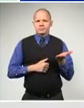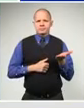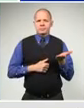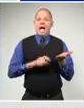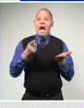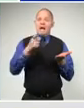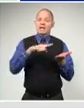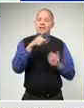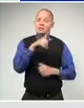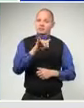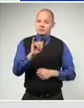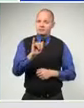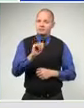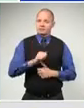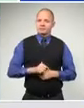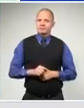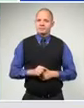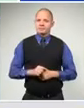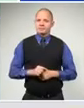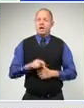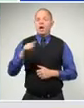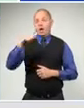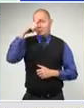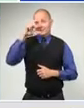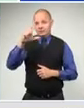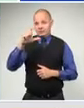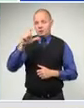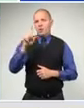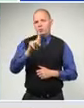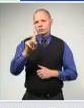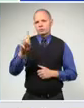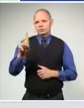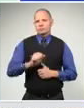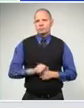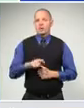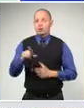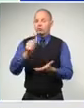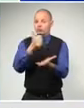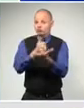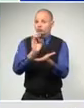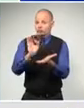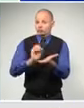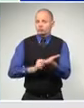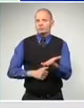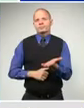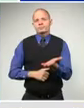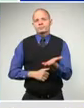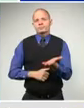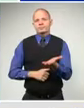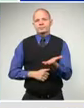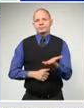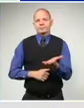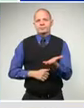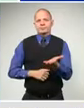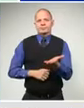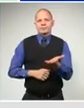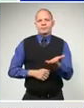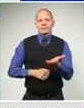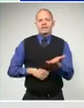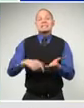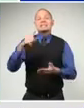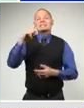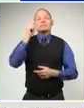16 casos ayer. Santa Clara, municipio cabecera con el mayor número, 11, Cifuentes